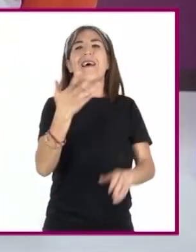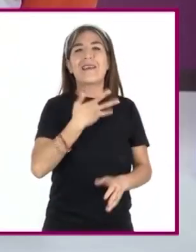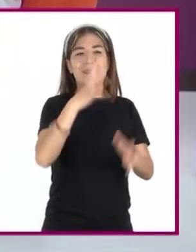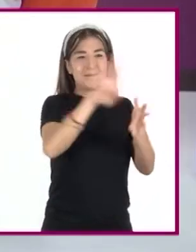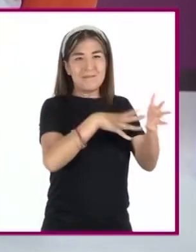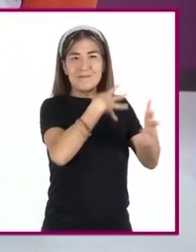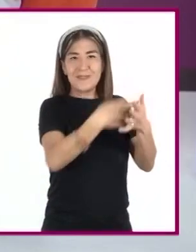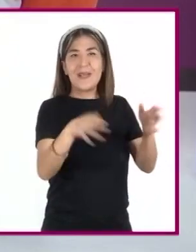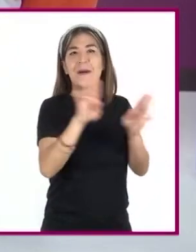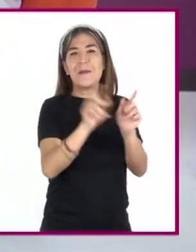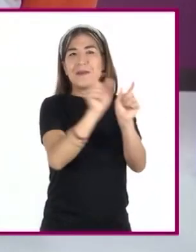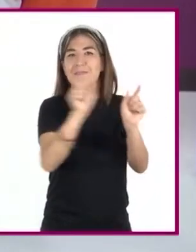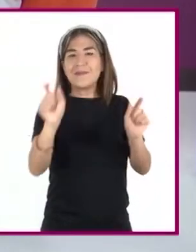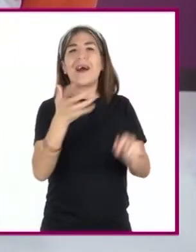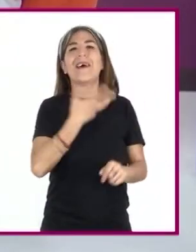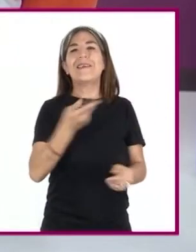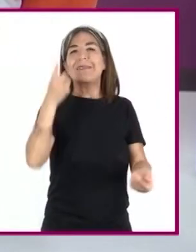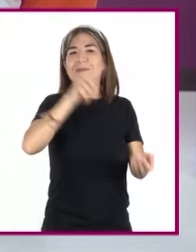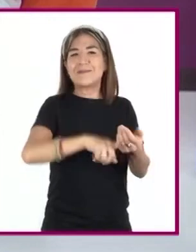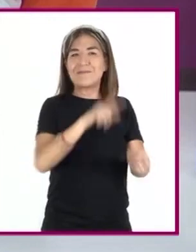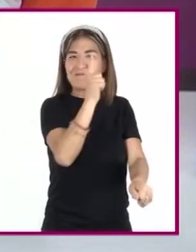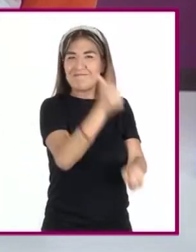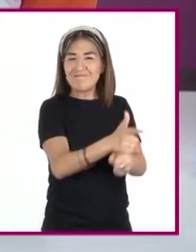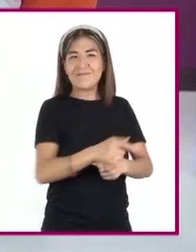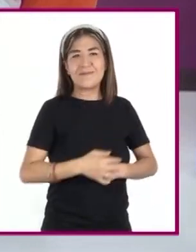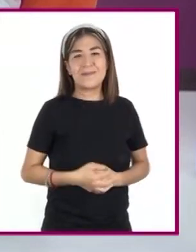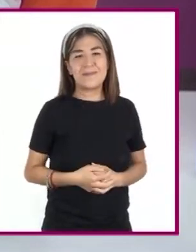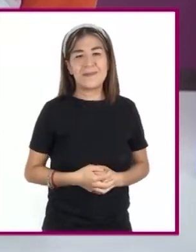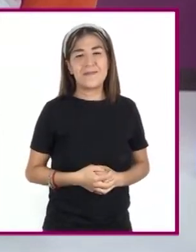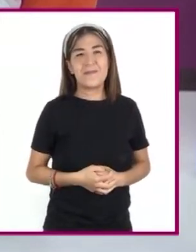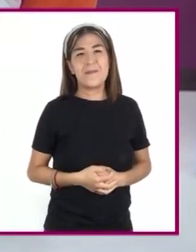tabla encuentra su referente.